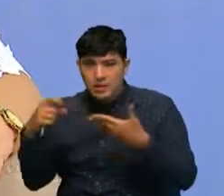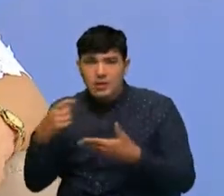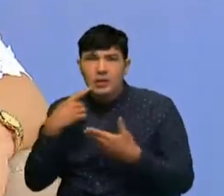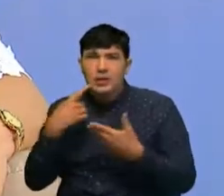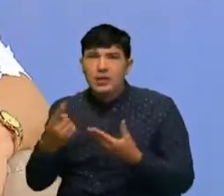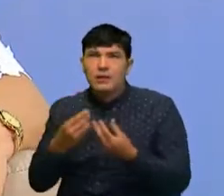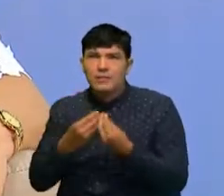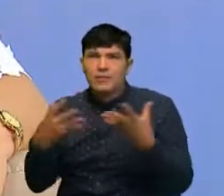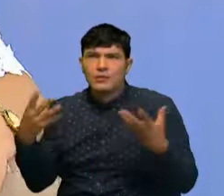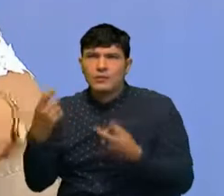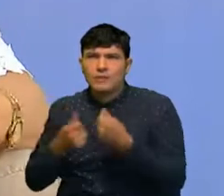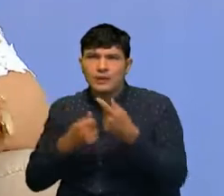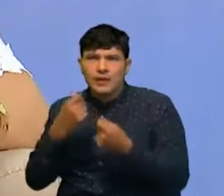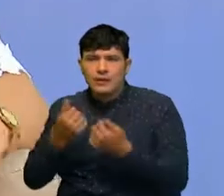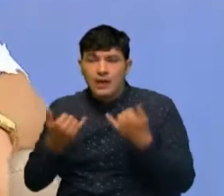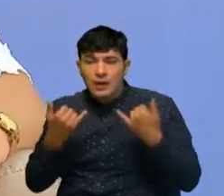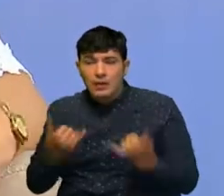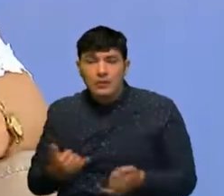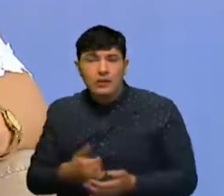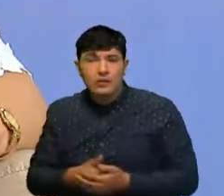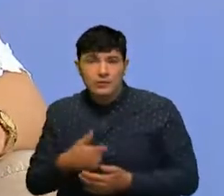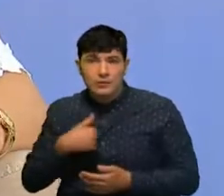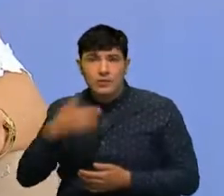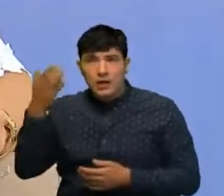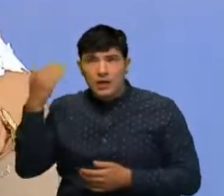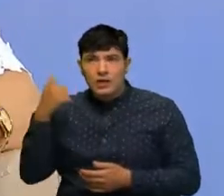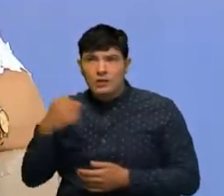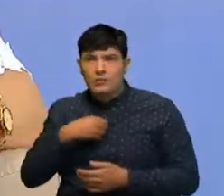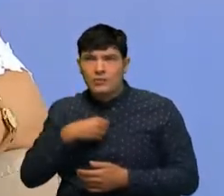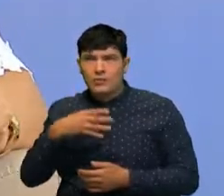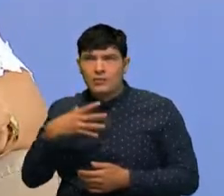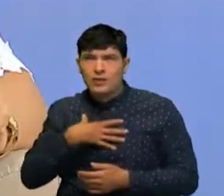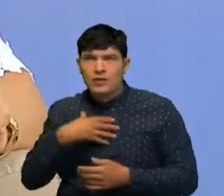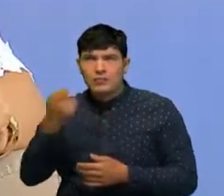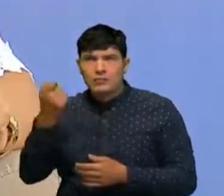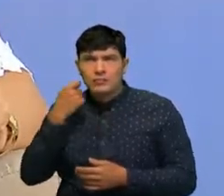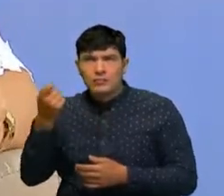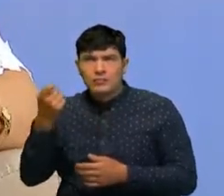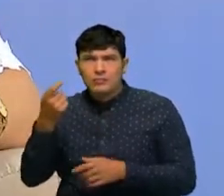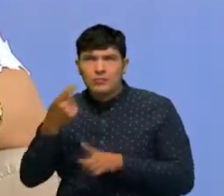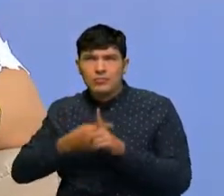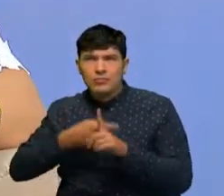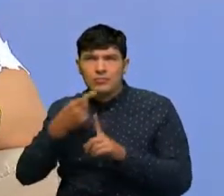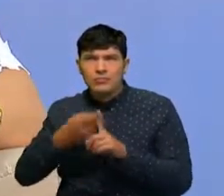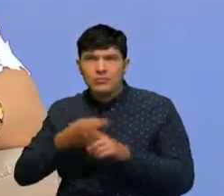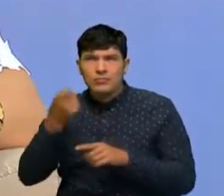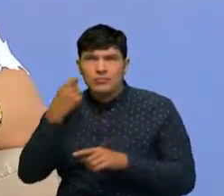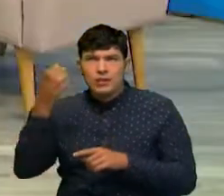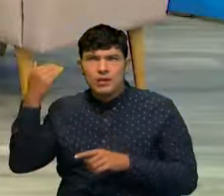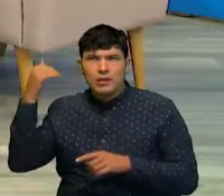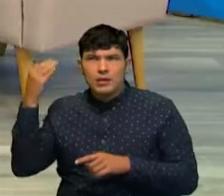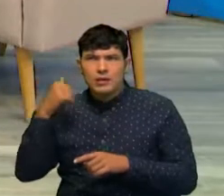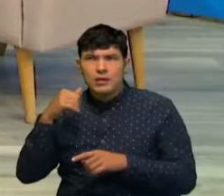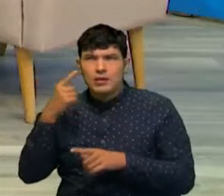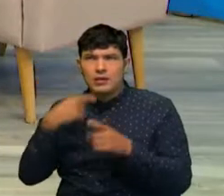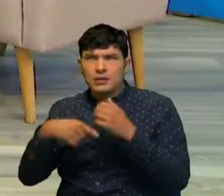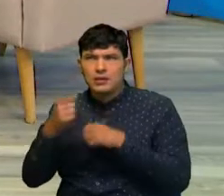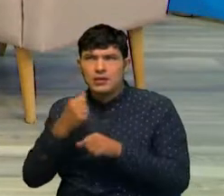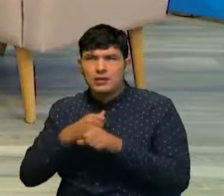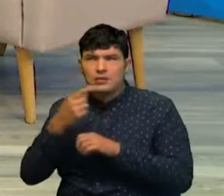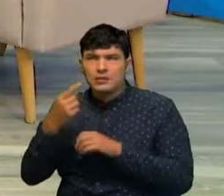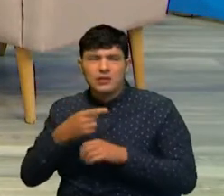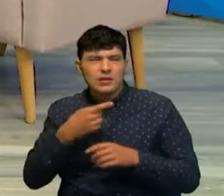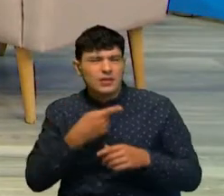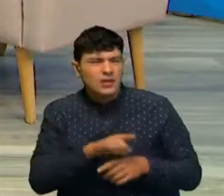cuesta muchísima plata. Tuve la oportunidad de tener en mis manos un cálculo actuarial de hace poquitico, hace, póngale, en el año 94. ¿Qué es un